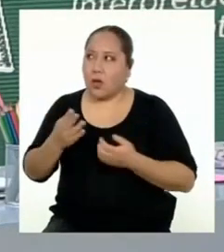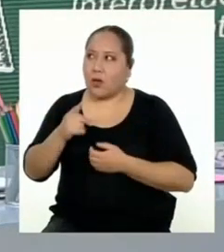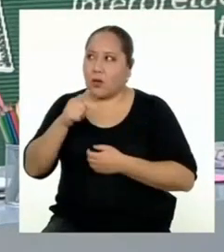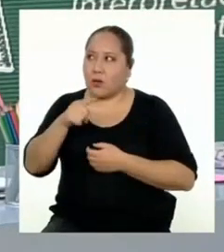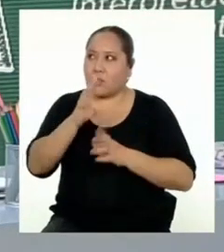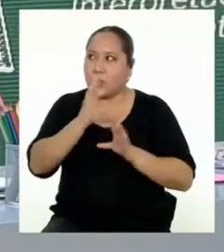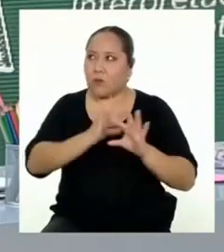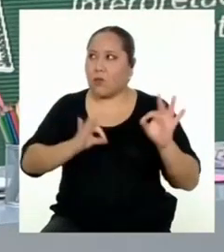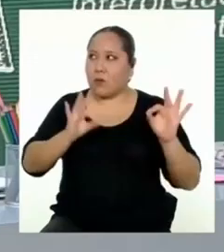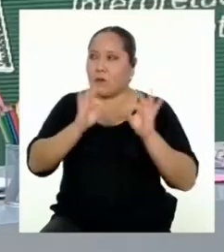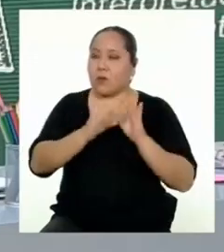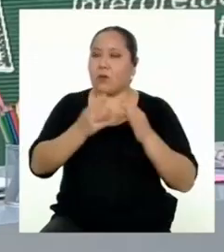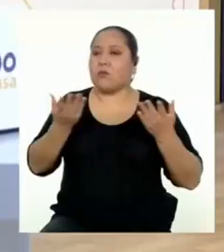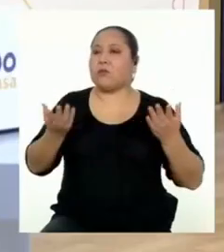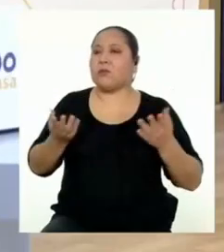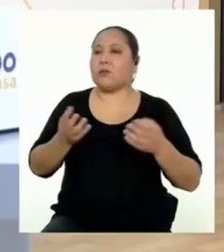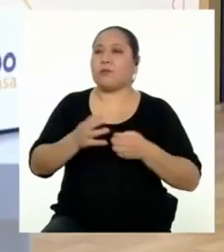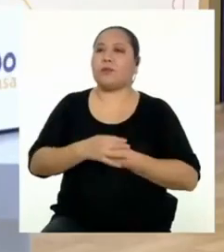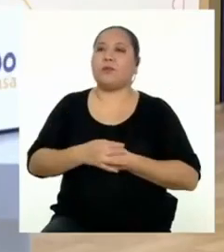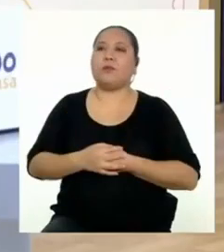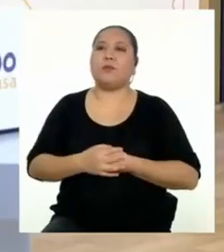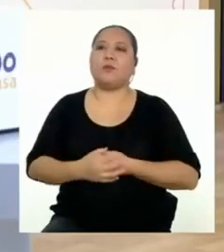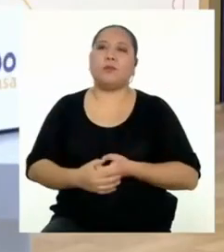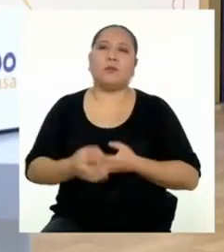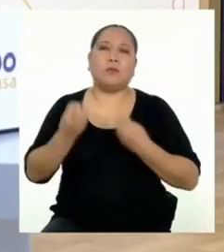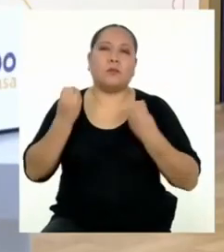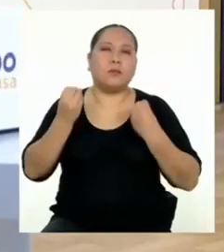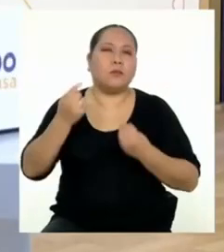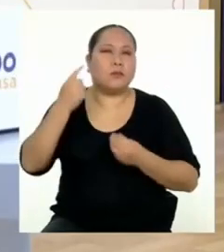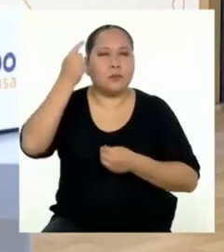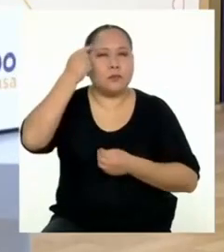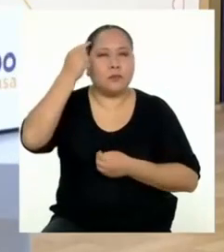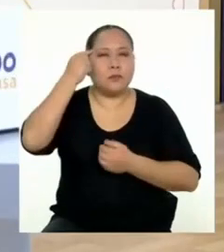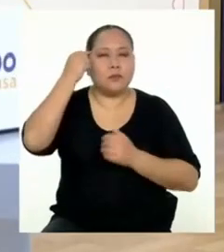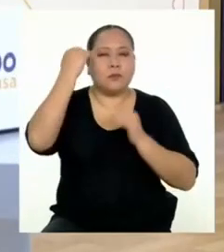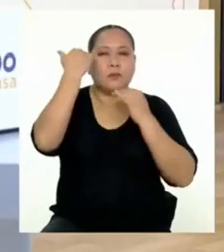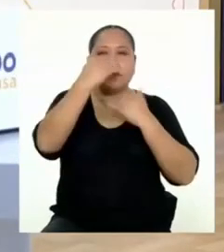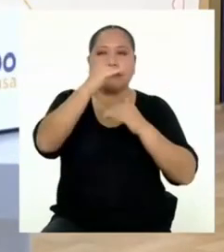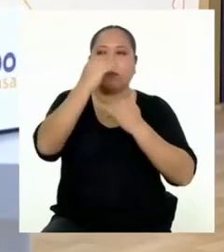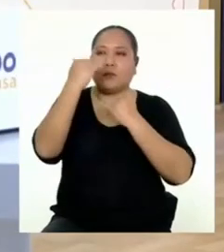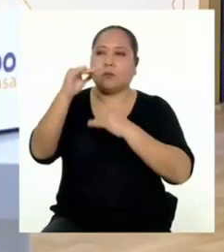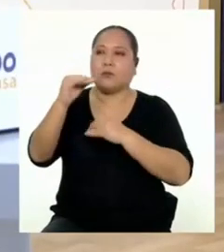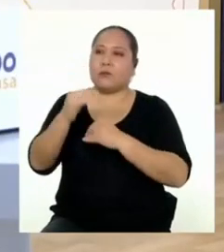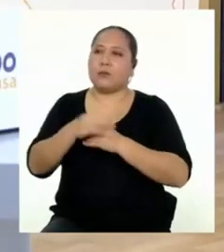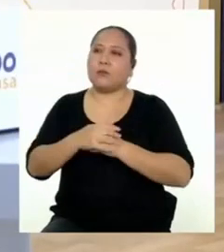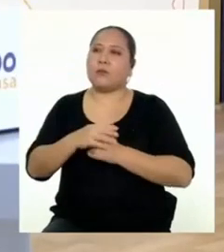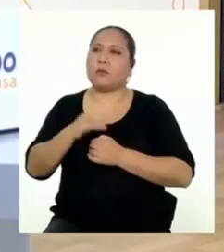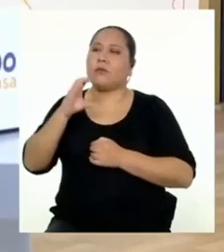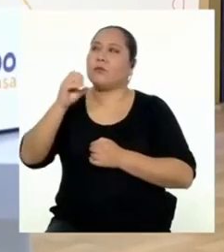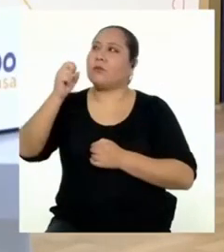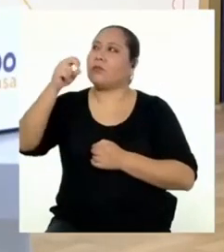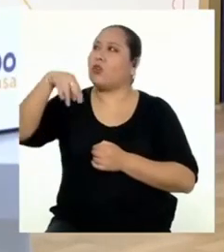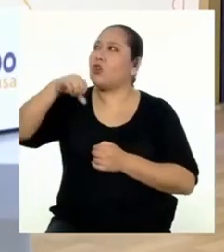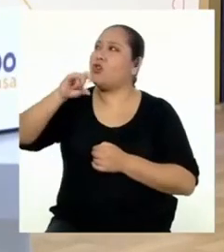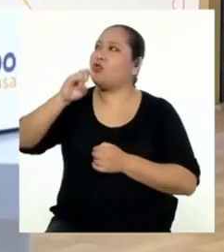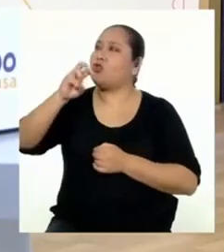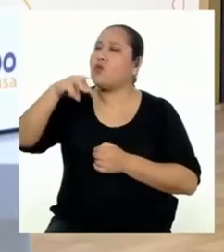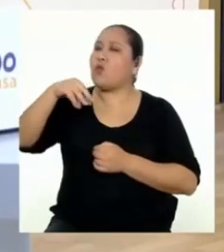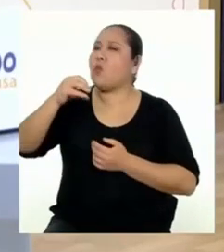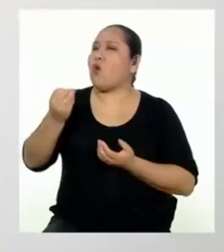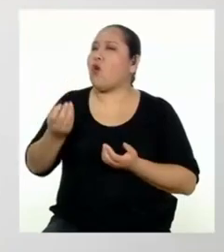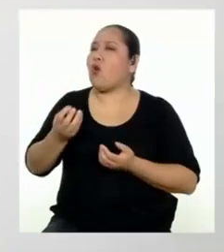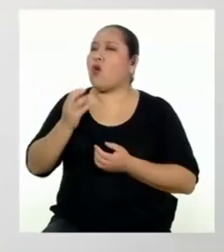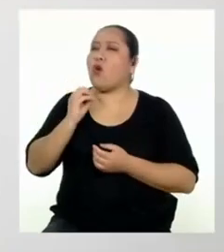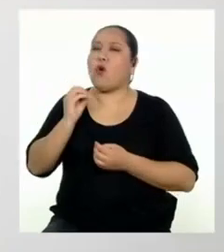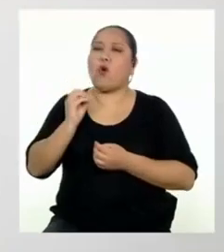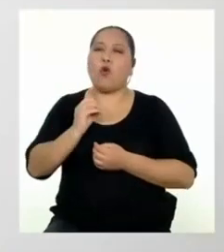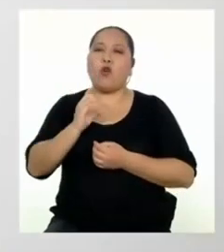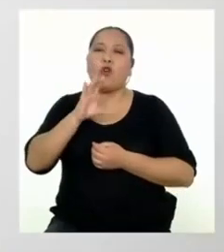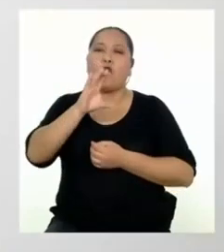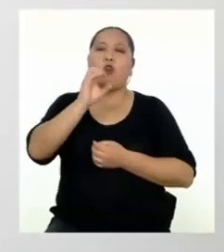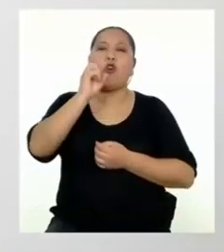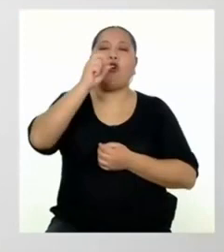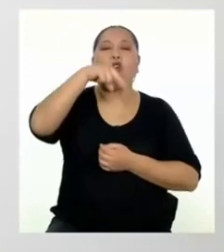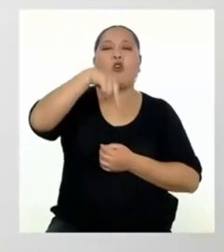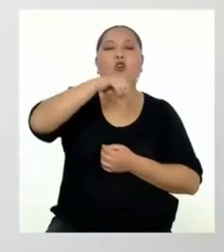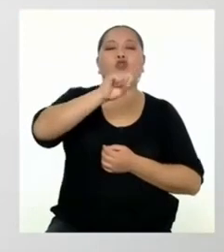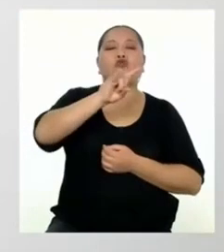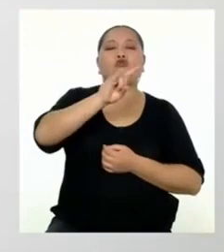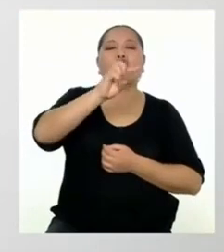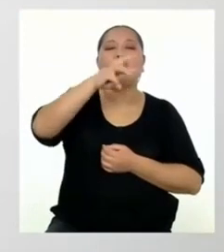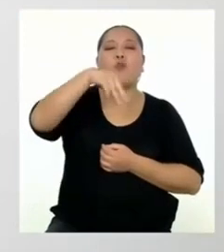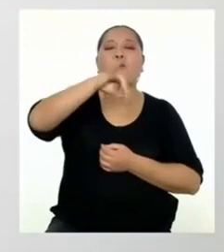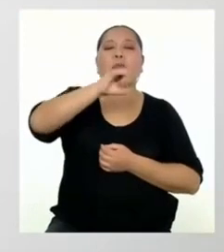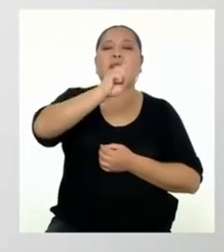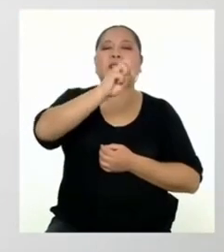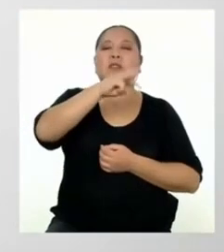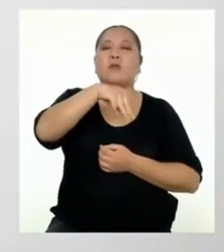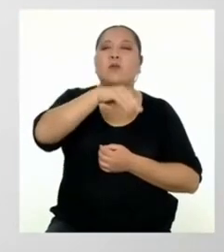indispensable. Entonces, ¿cómo podemos delimitar entre consumo y consumismo? Buena pregunta,